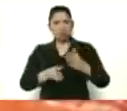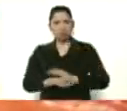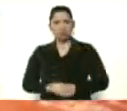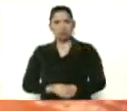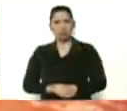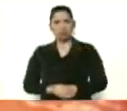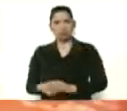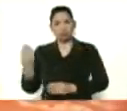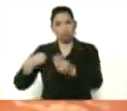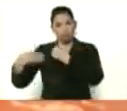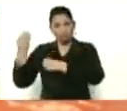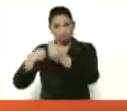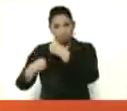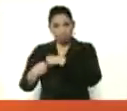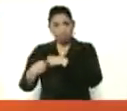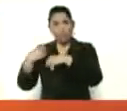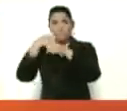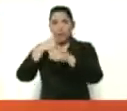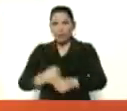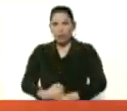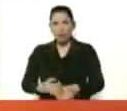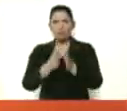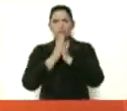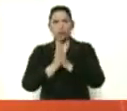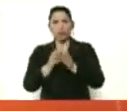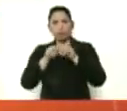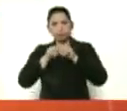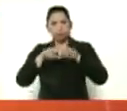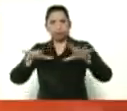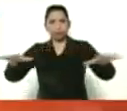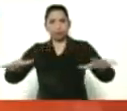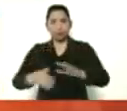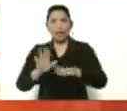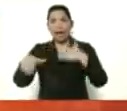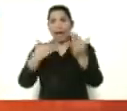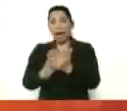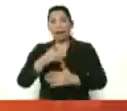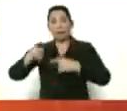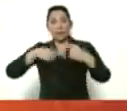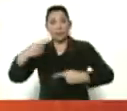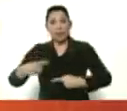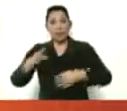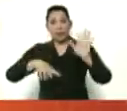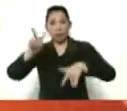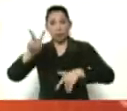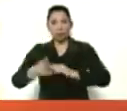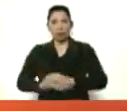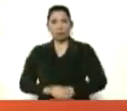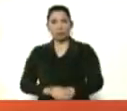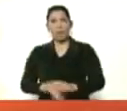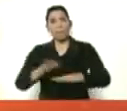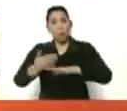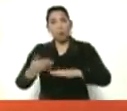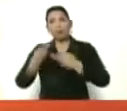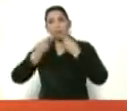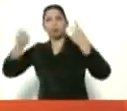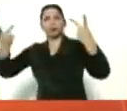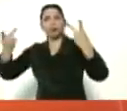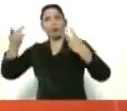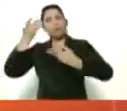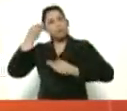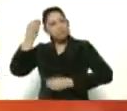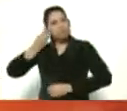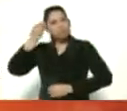dice Ignacio Ramonet, que esperemos para su difusión masiva, Jorge, hasta mañana al mediodía. Correcto. Porque lo va a publicar, creo